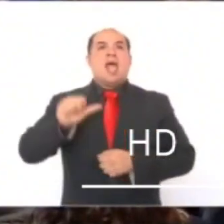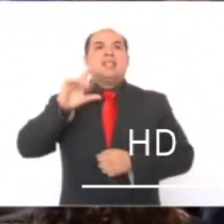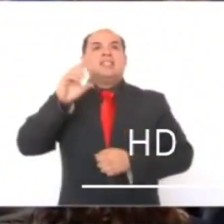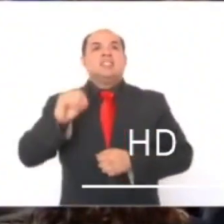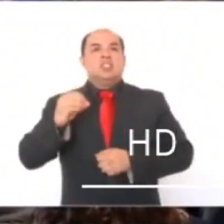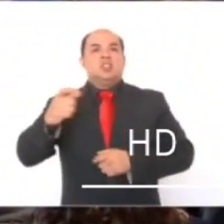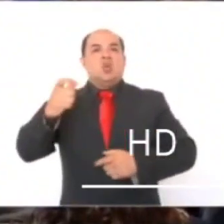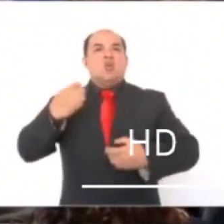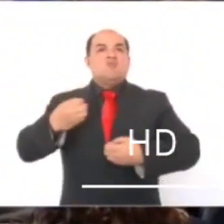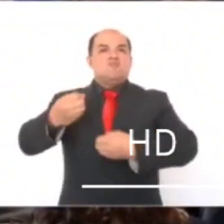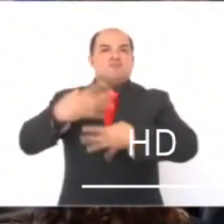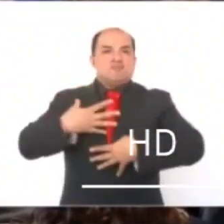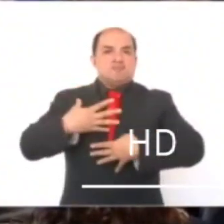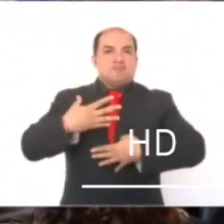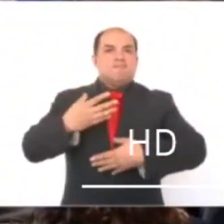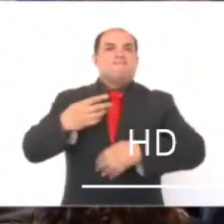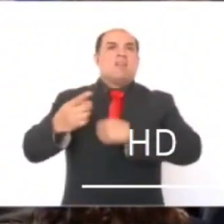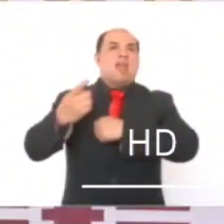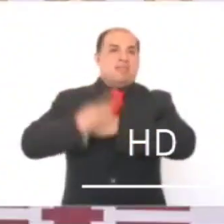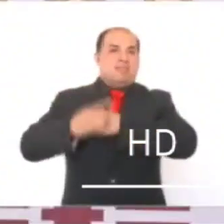otras sustancias corrosivas.